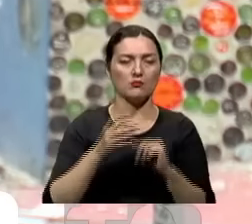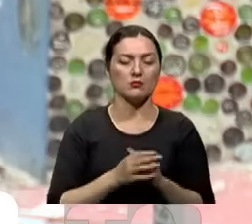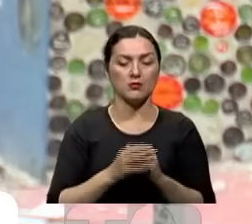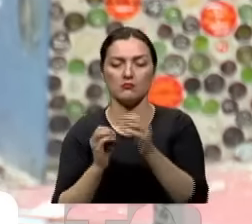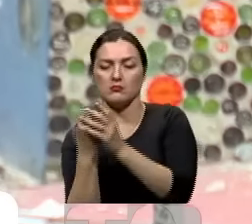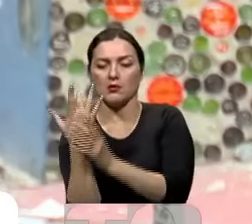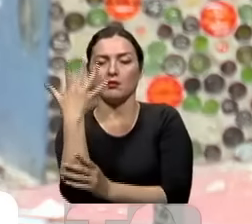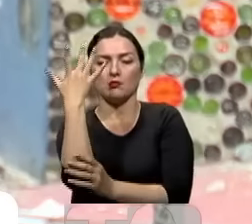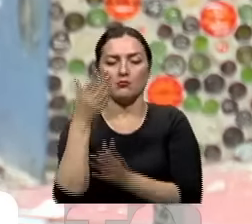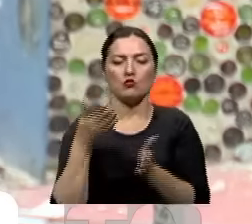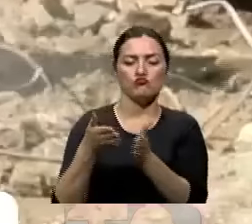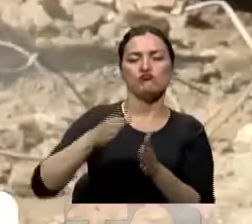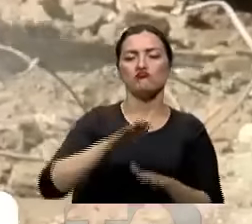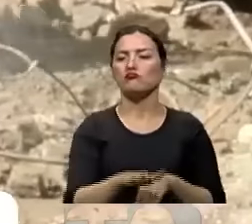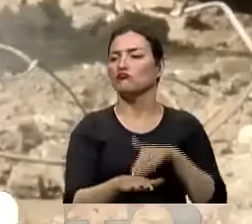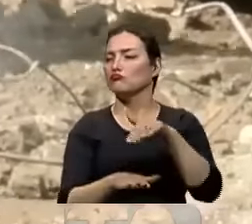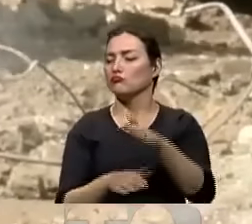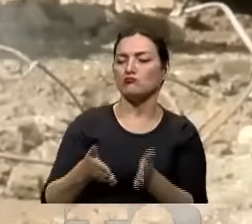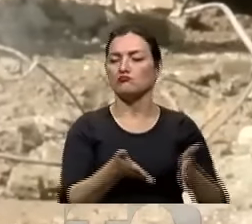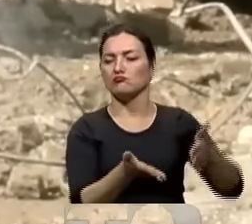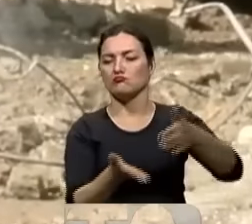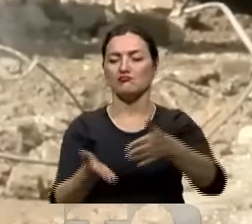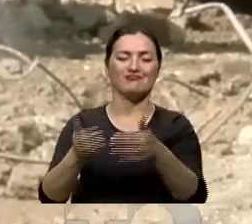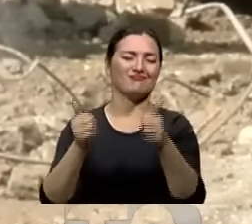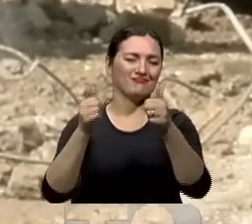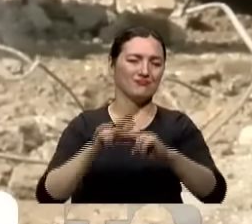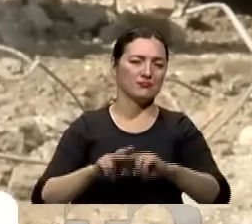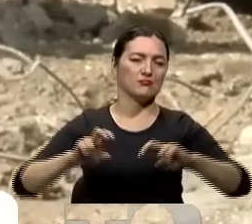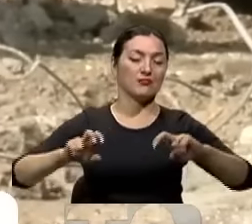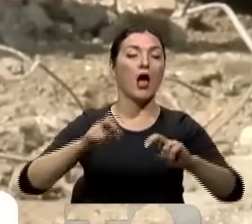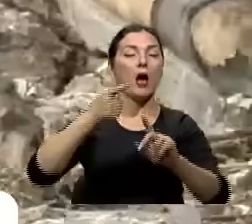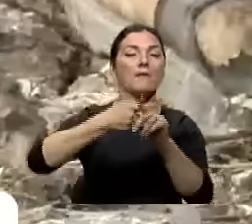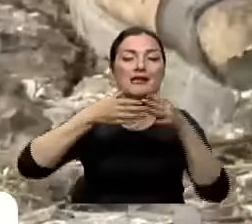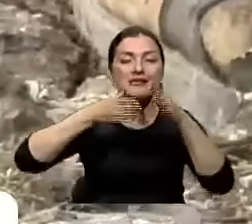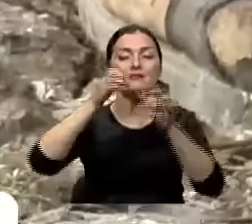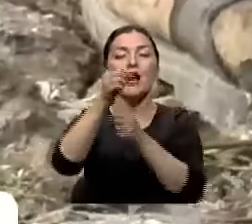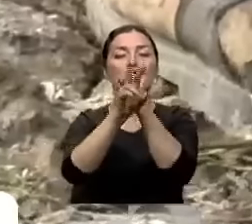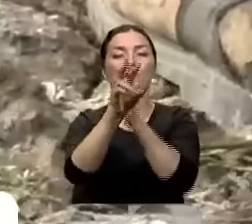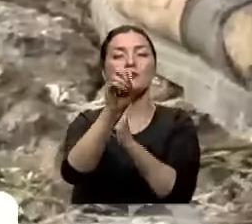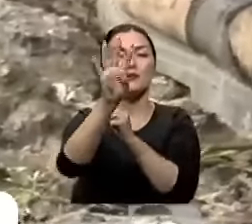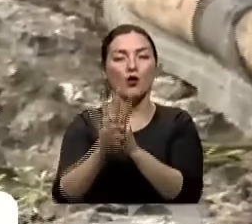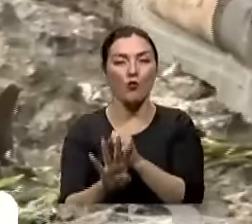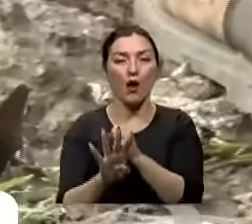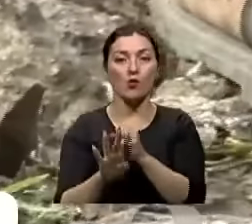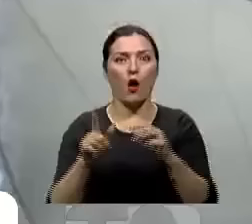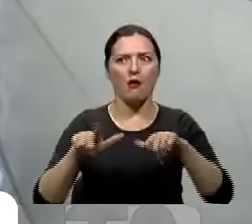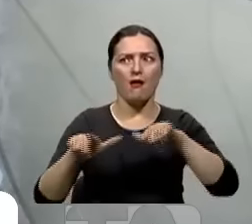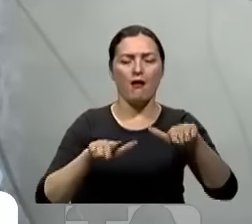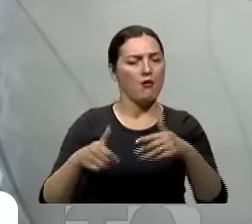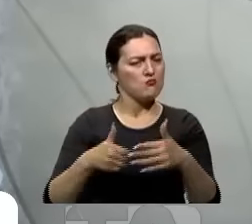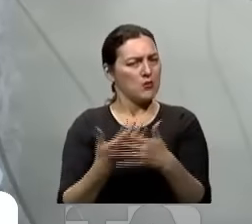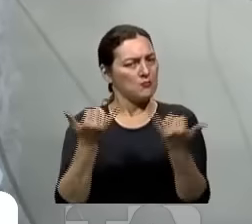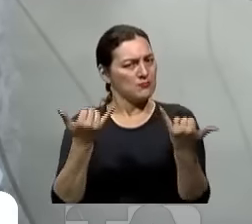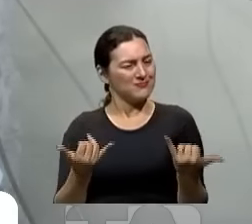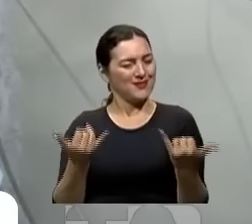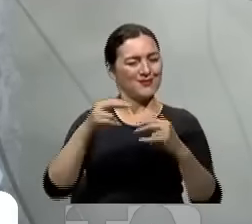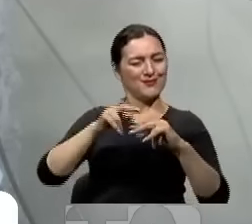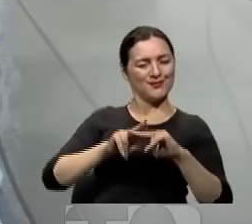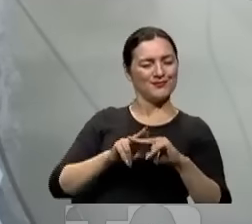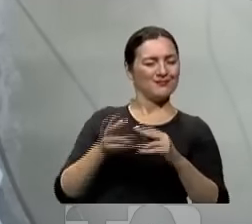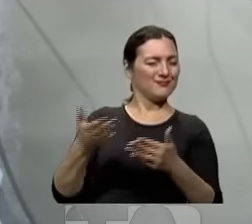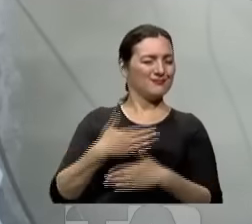general mobiliario urbano, básicamente. Se espera que para diciembre de este 2024 los capitalinos tengan un nuevo y moderno espacio en